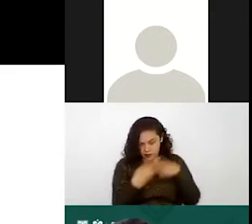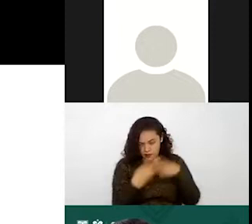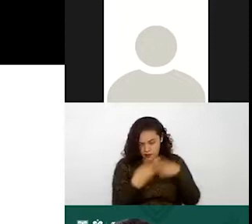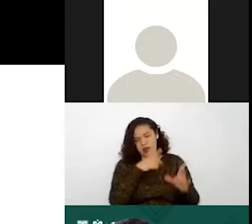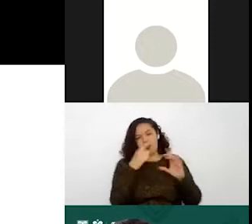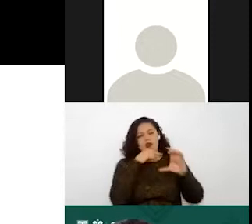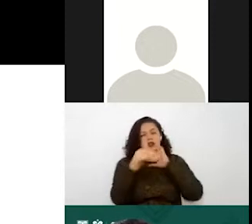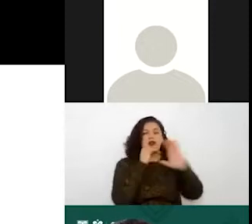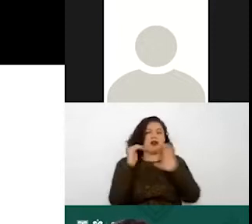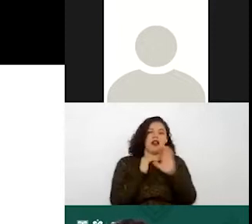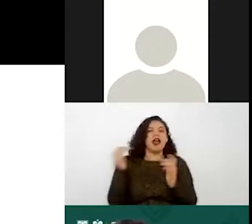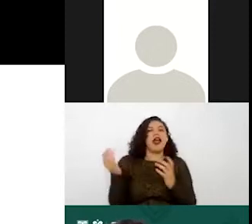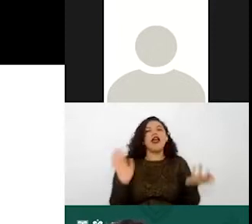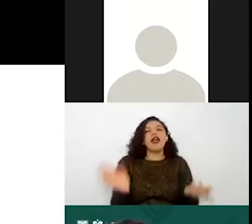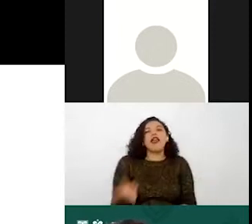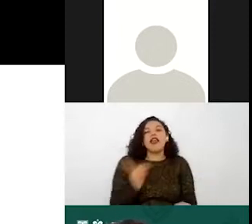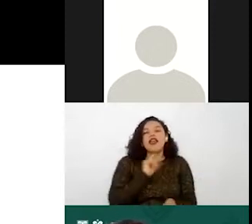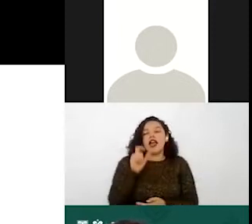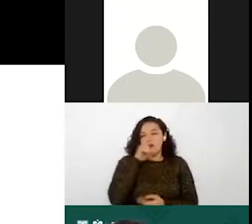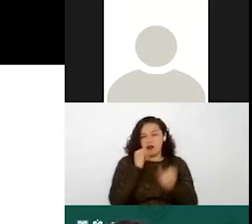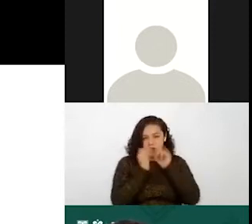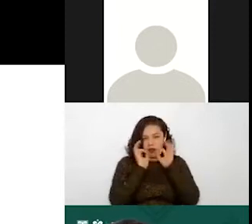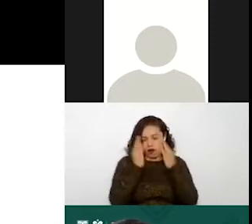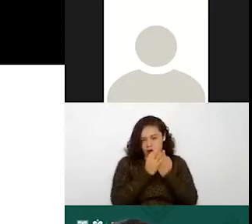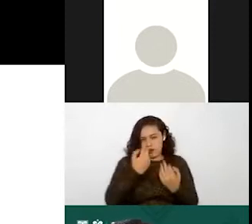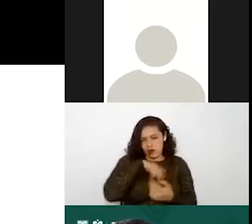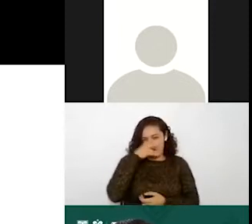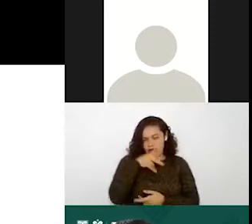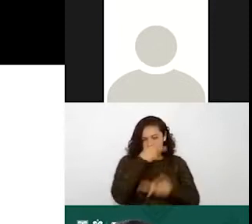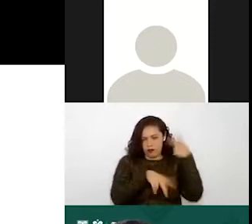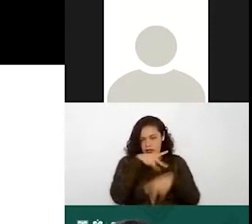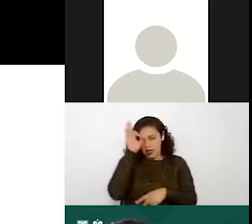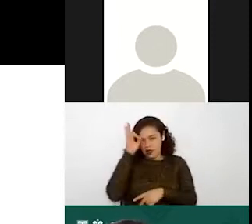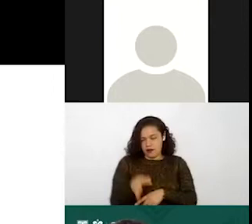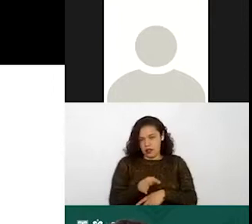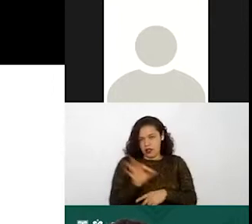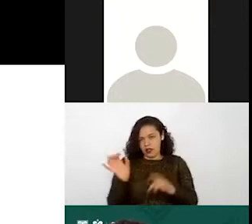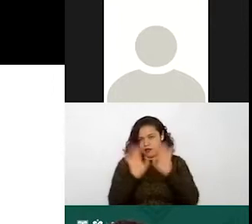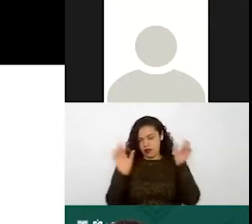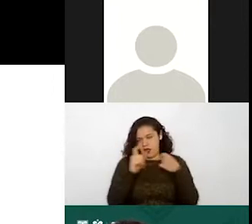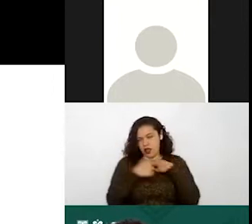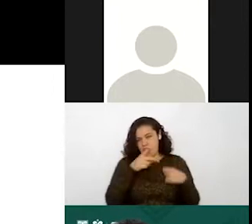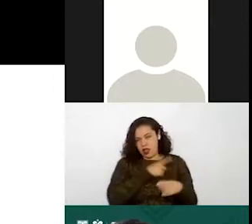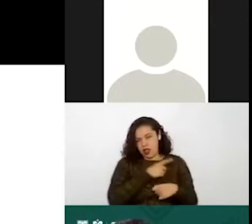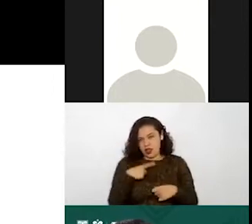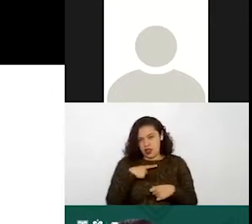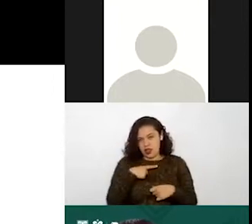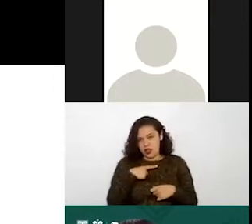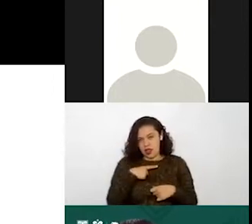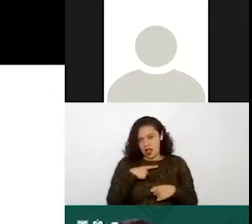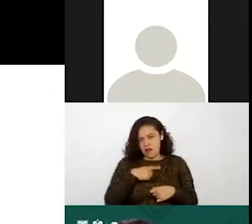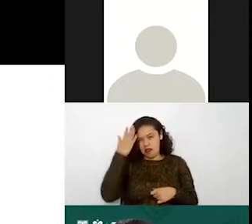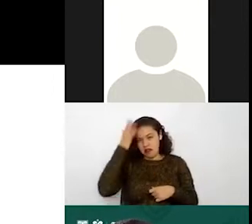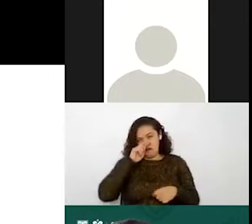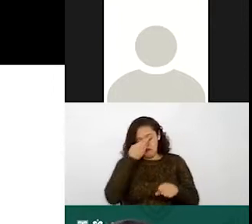señalado un correo electrónico previamente y ve a través de ese mismo medio este confirmar su asistencia en el caso de presencial tendrá que remitir el patrón